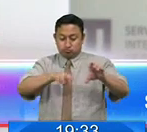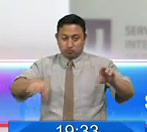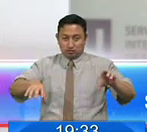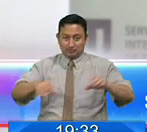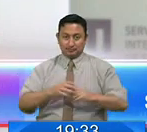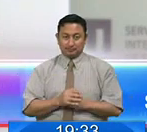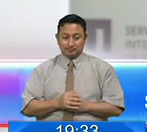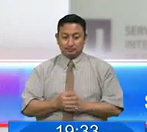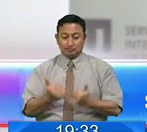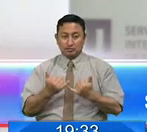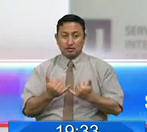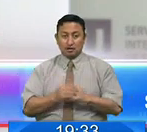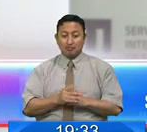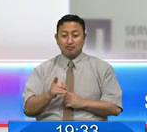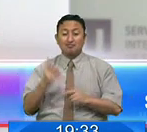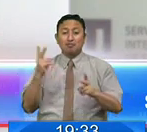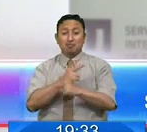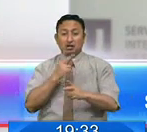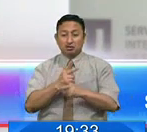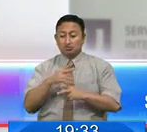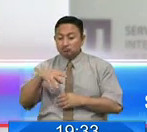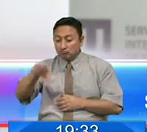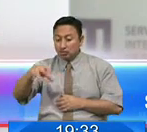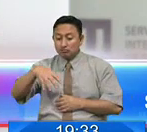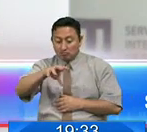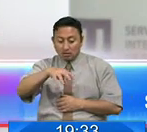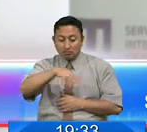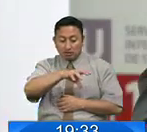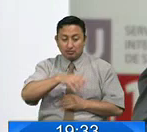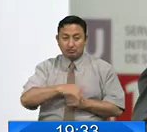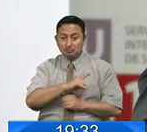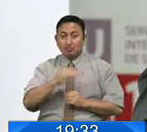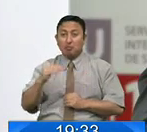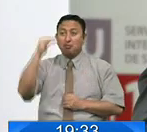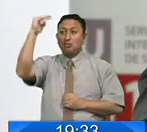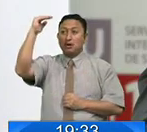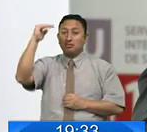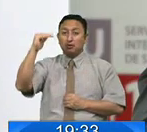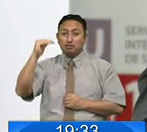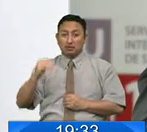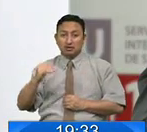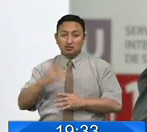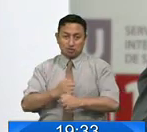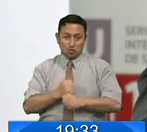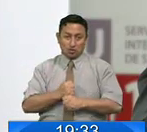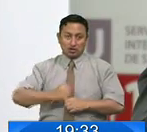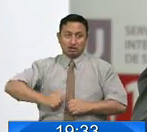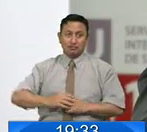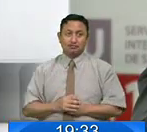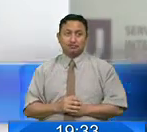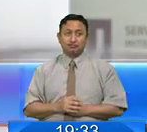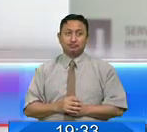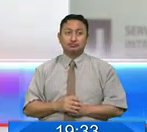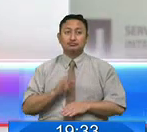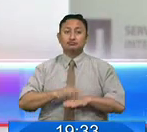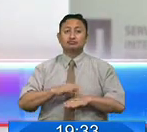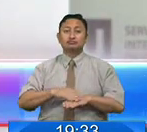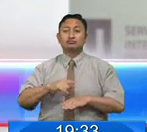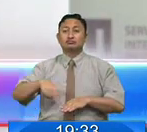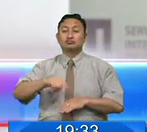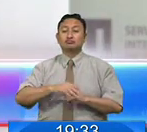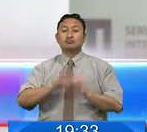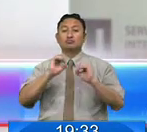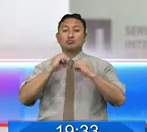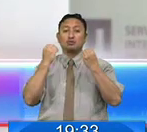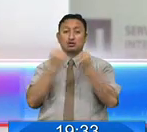hace la clasificación de acuerdo a las etapas de máxima mediana o mínima seguridad del hilo luego por una separación de estas